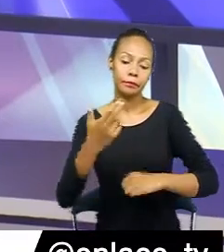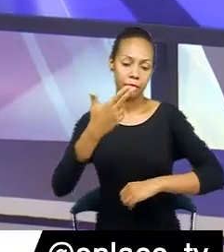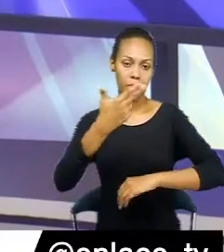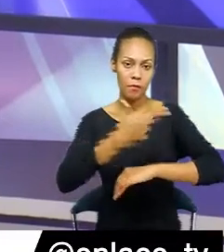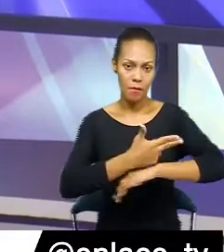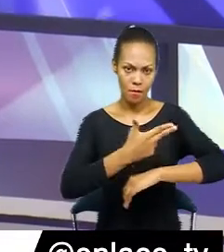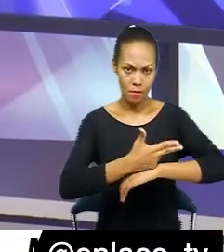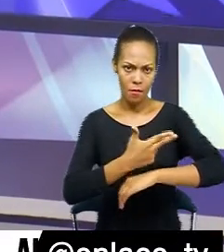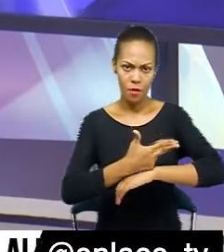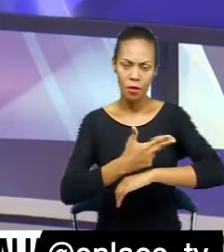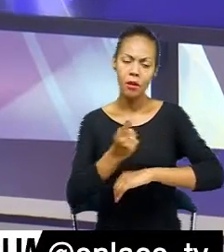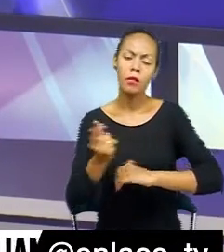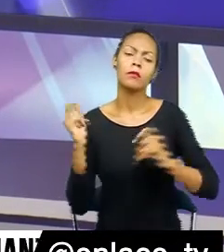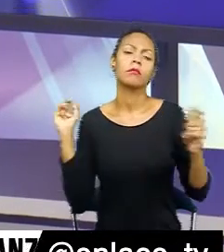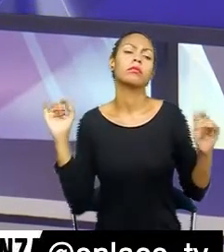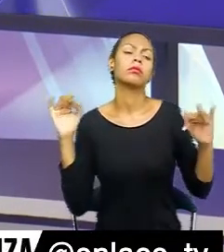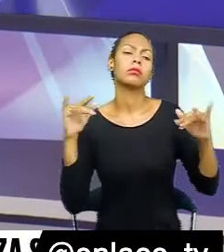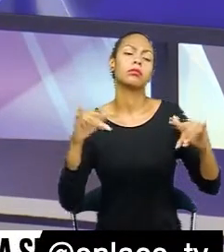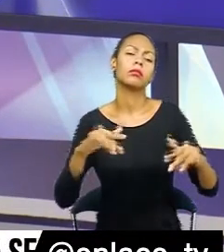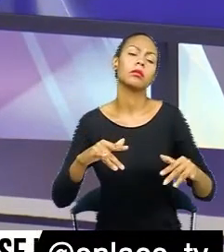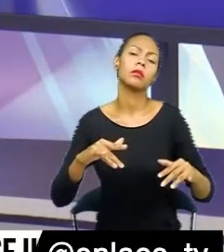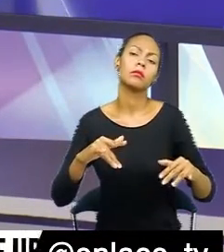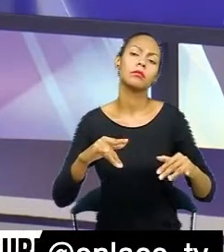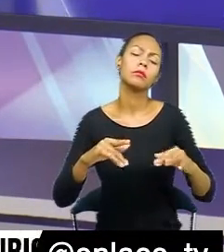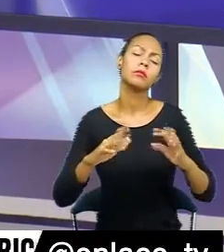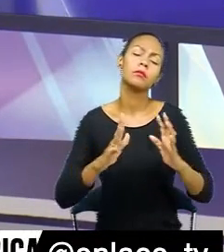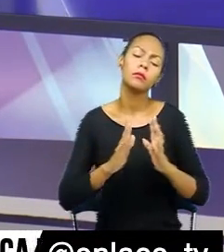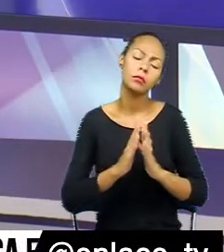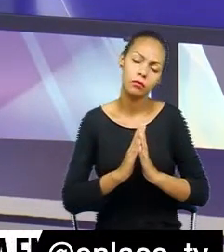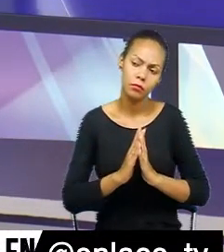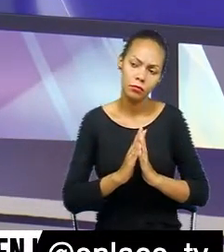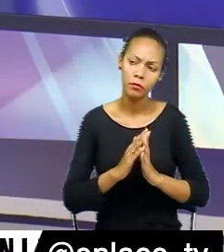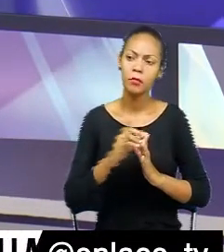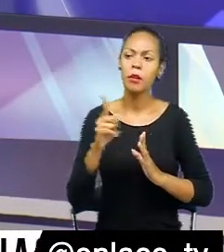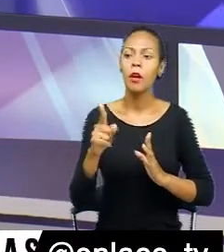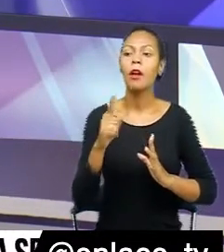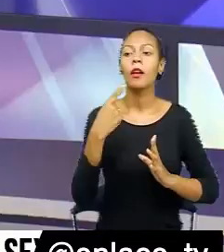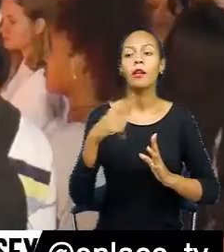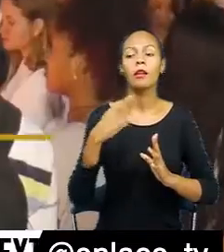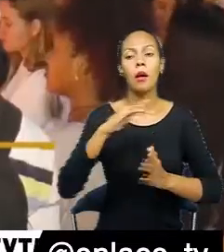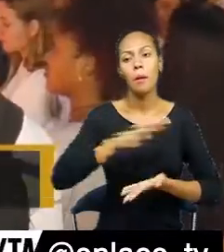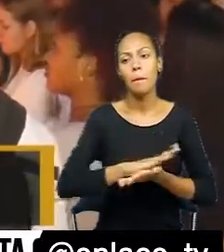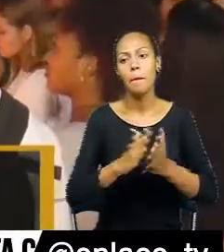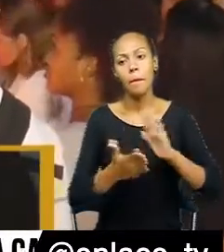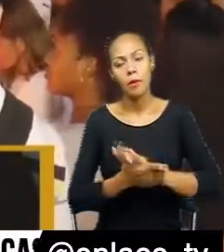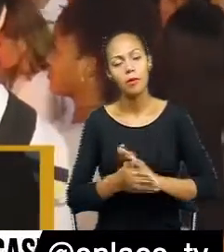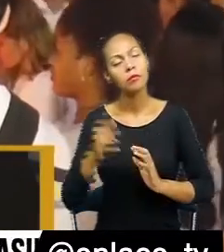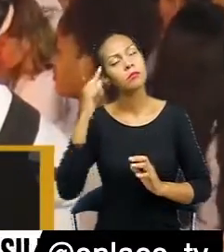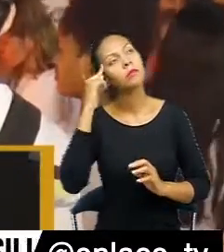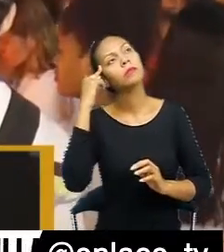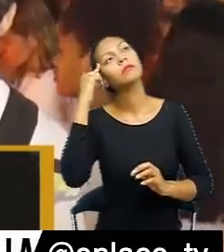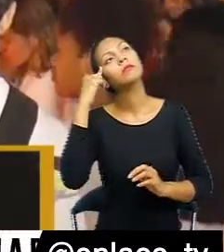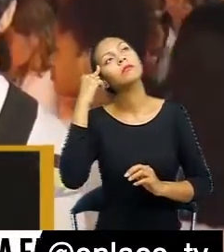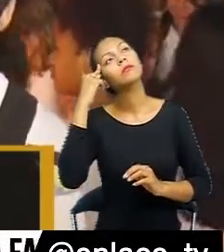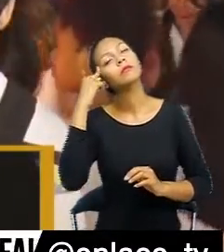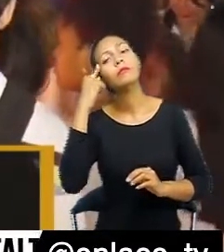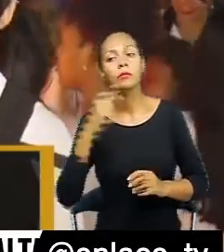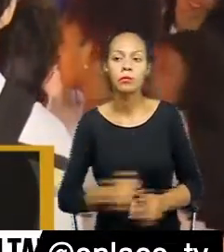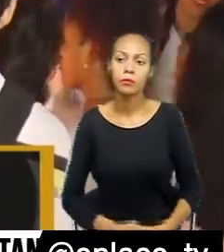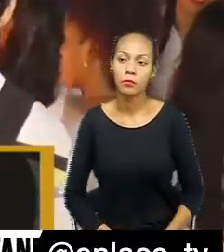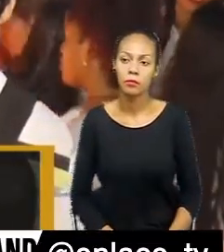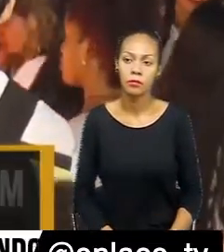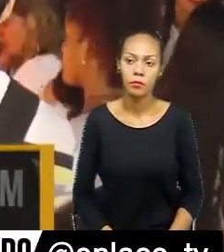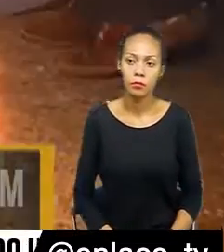este evento se espera contar con la participación de la Negra Grande de Colombia. Esta jornada está apoyada y respaldada por